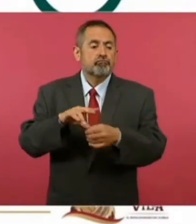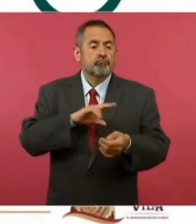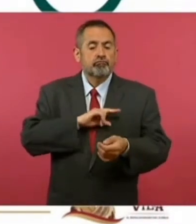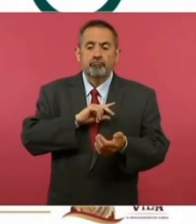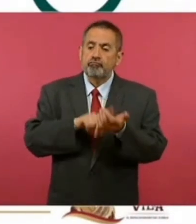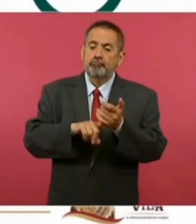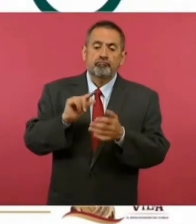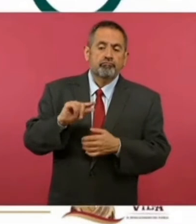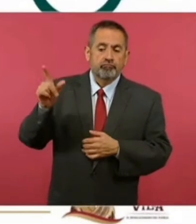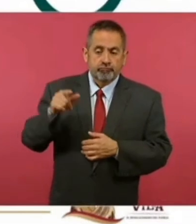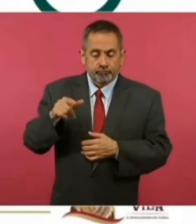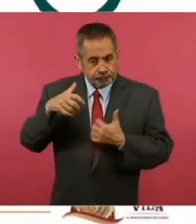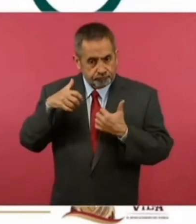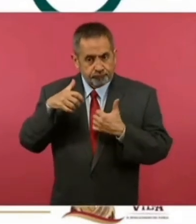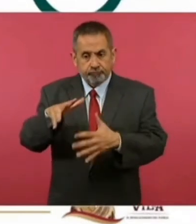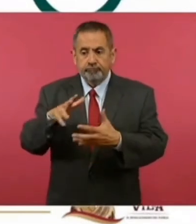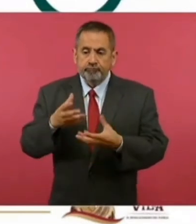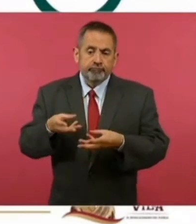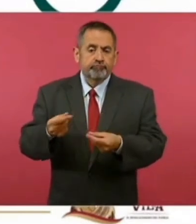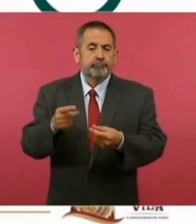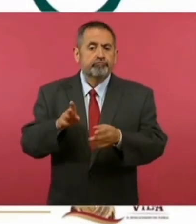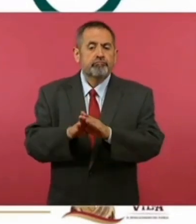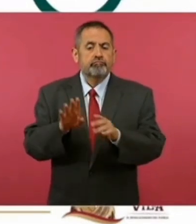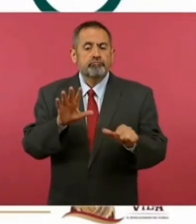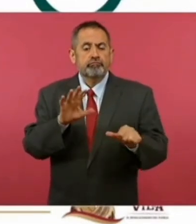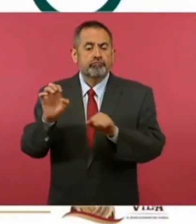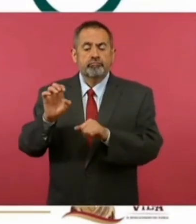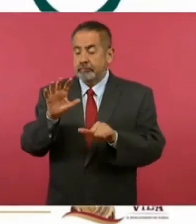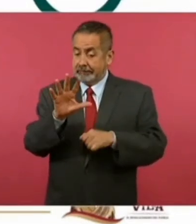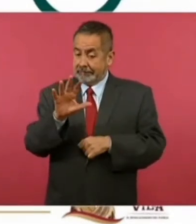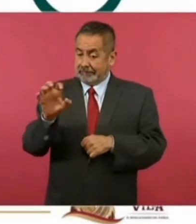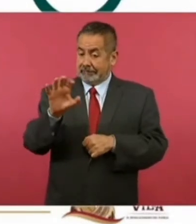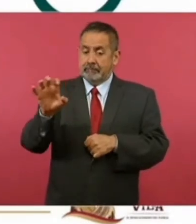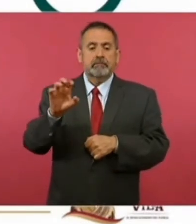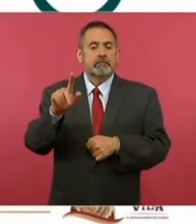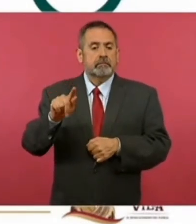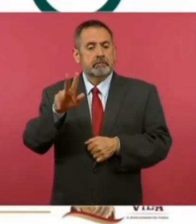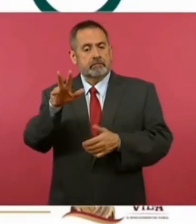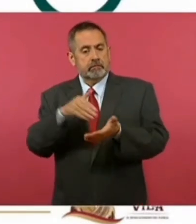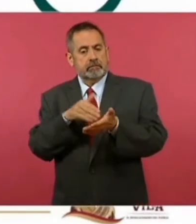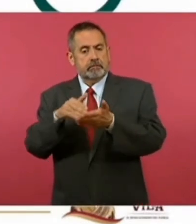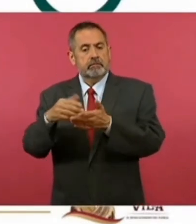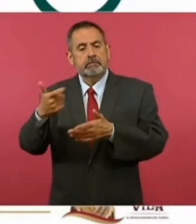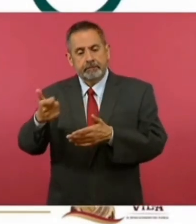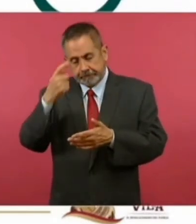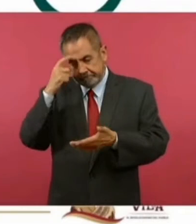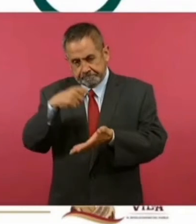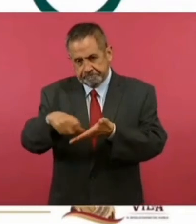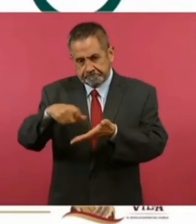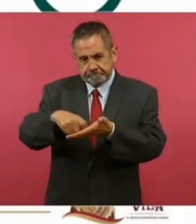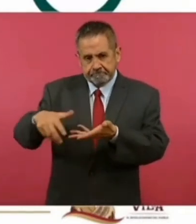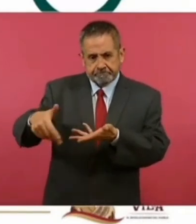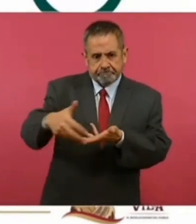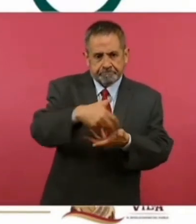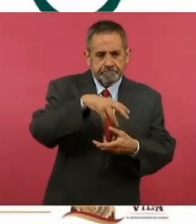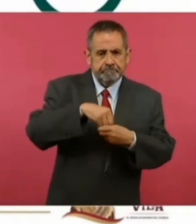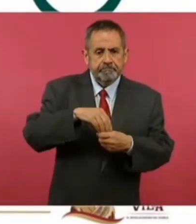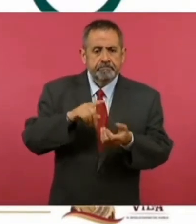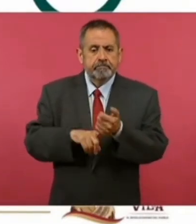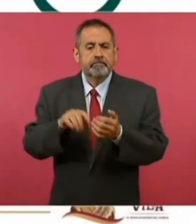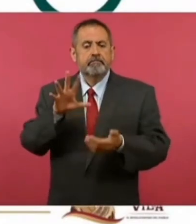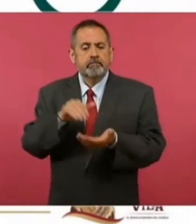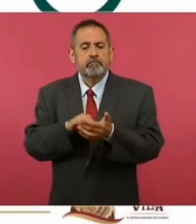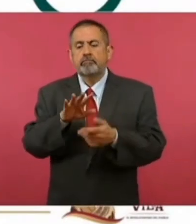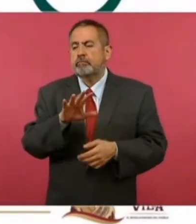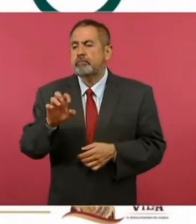especialistas hay una inversión de 574 millones de pesos para la adquisición de cinco mil